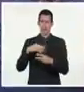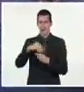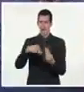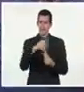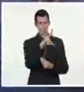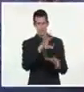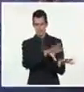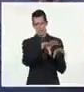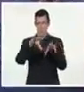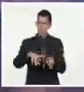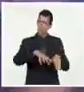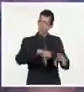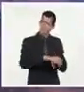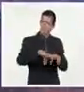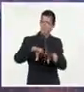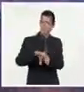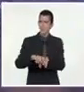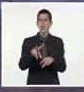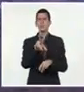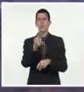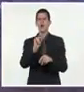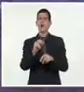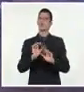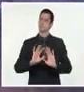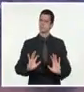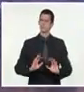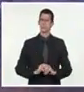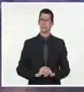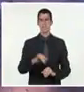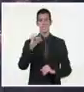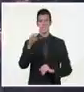Su rotura implica afectaciones para 6 municipios: